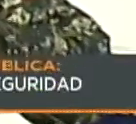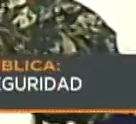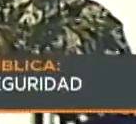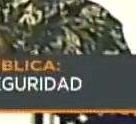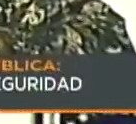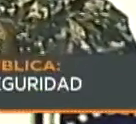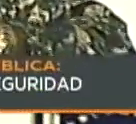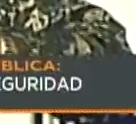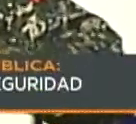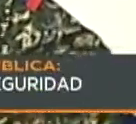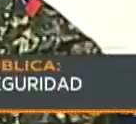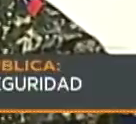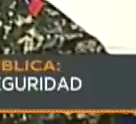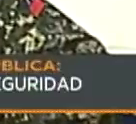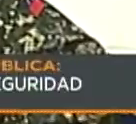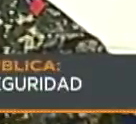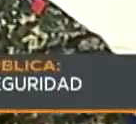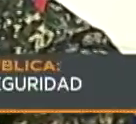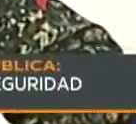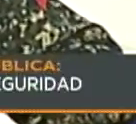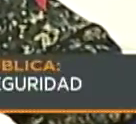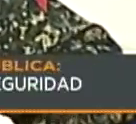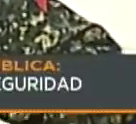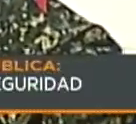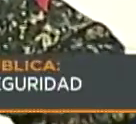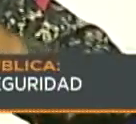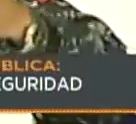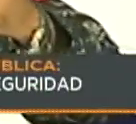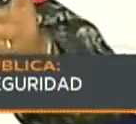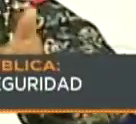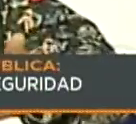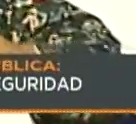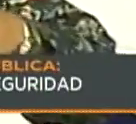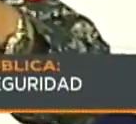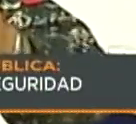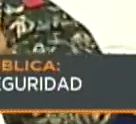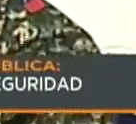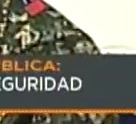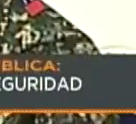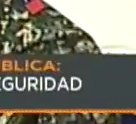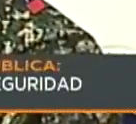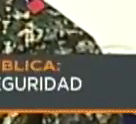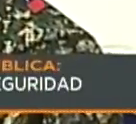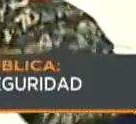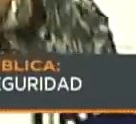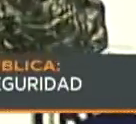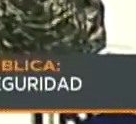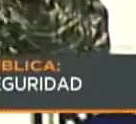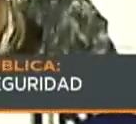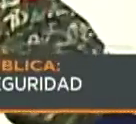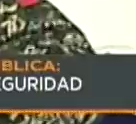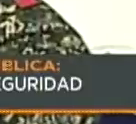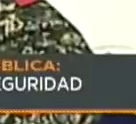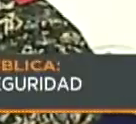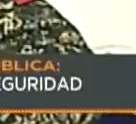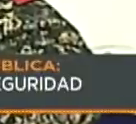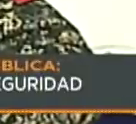Hemos articulado una experiencia, hemos articulado un conjunto de instituciones, de iniciativas, de